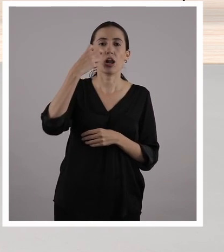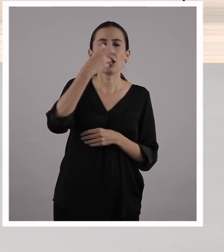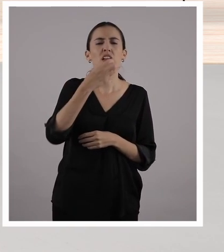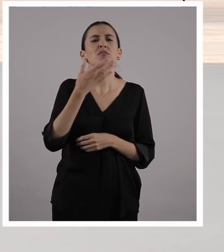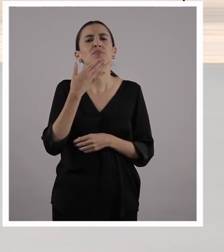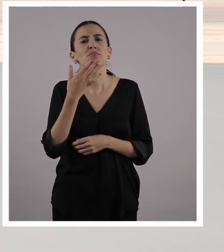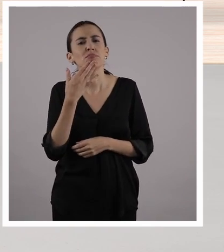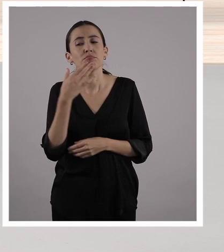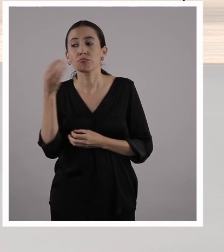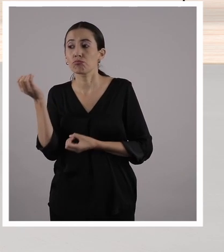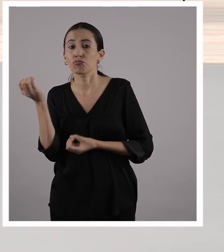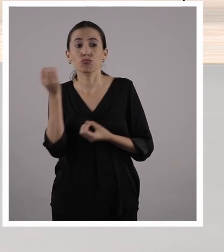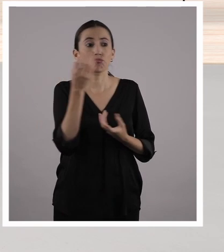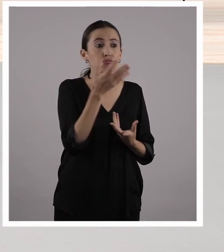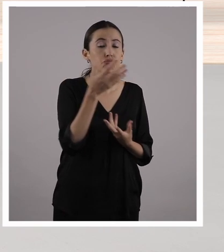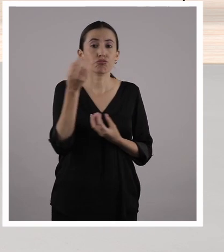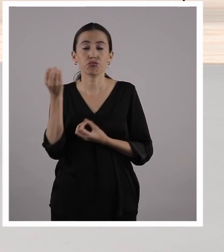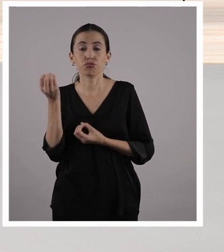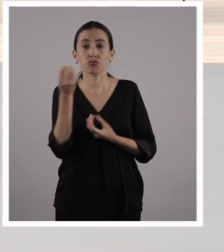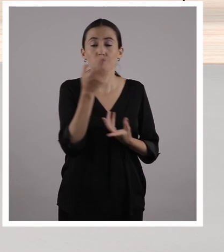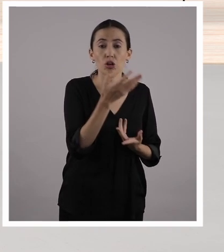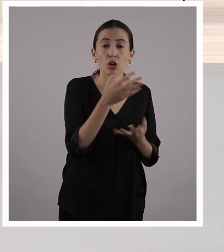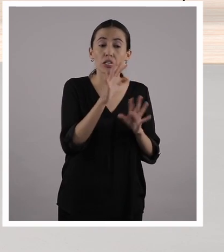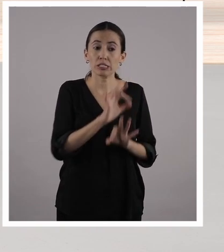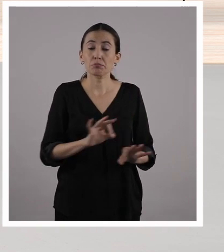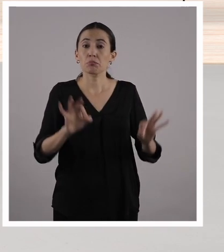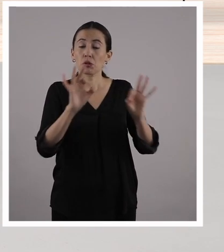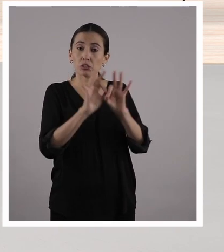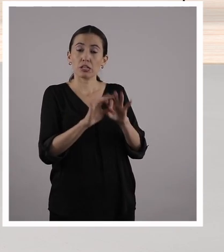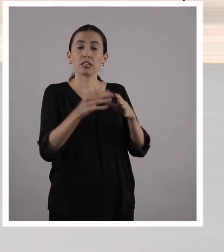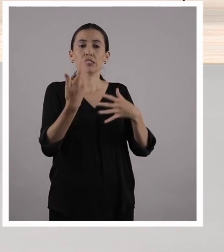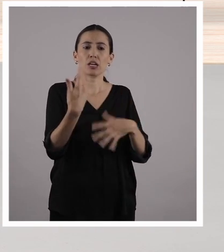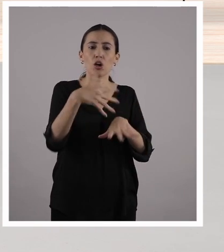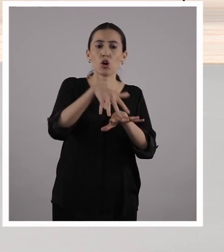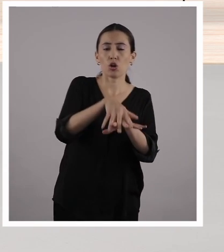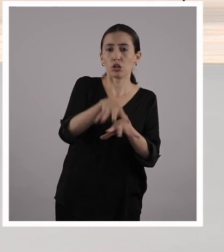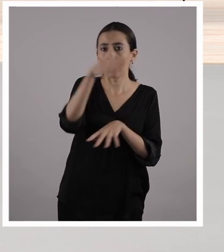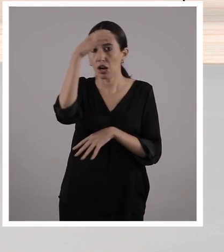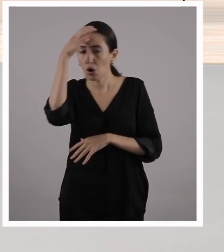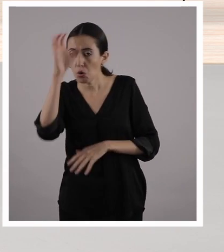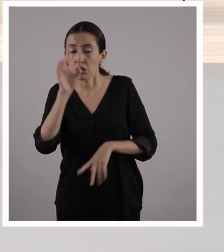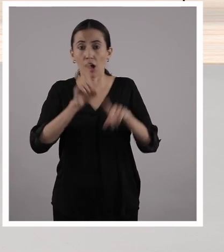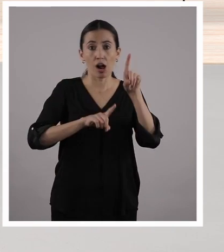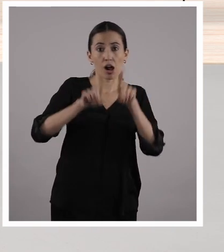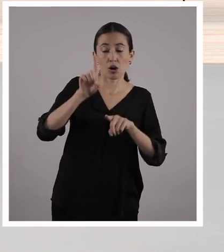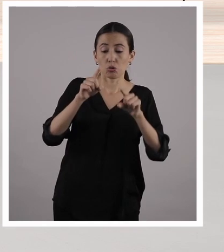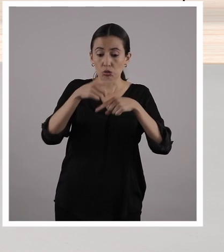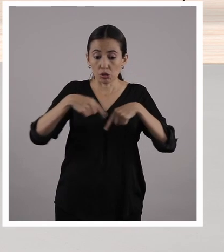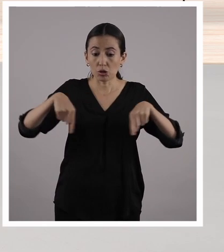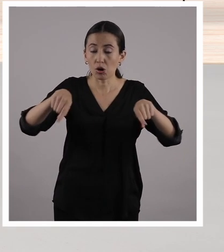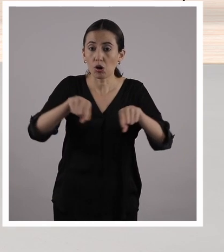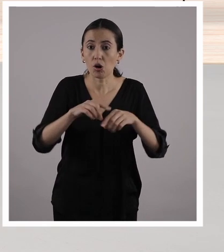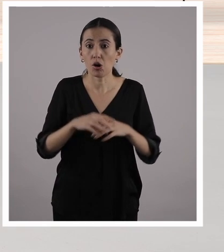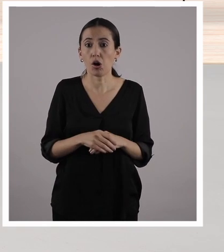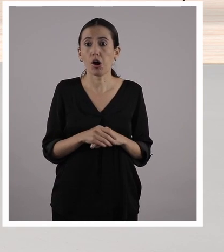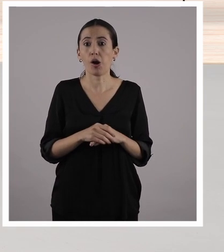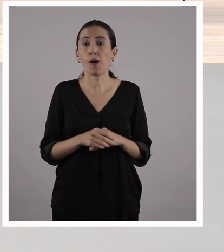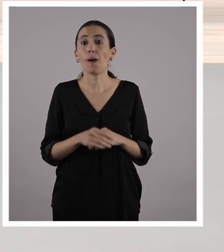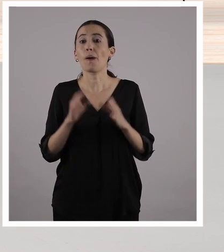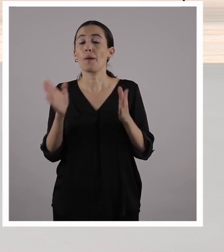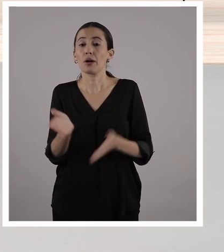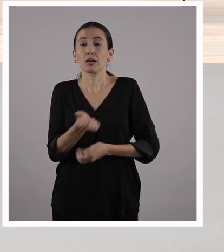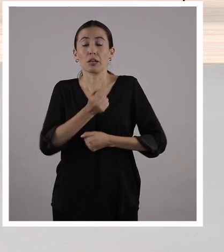la oralidad podemos transmitir muchos de esos valores, conocer nuestra interculturalidad y también algunas manifestaciones